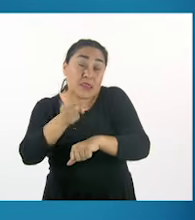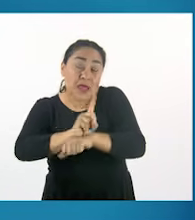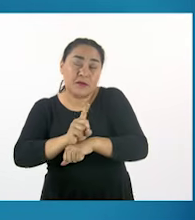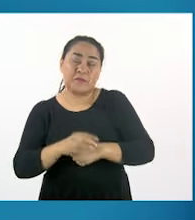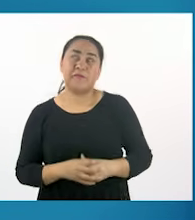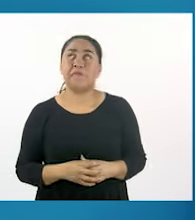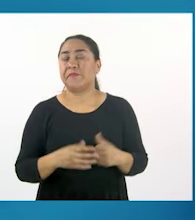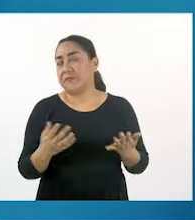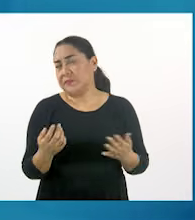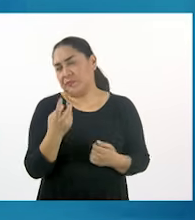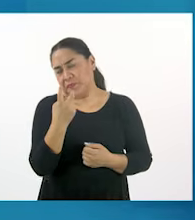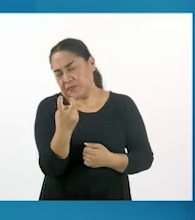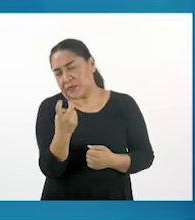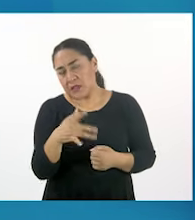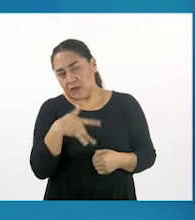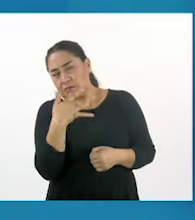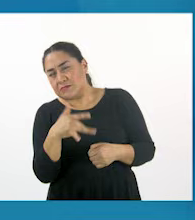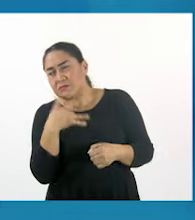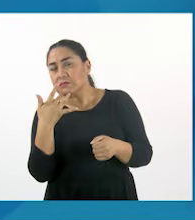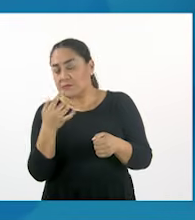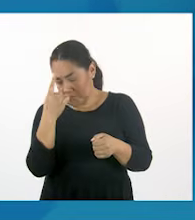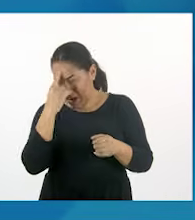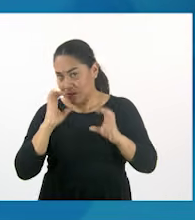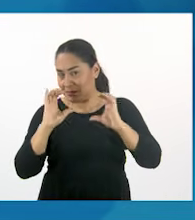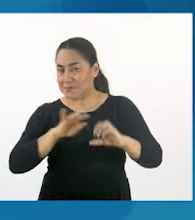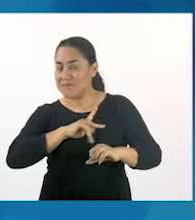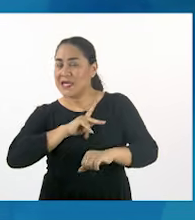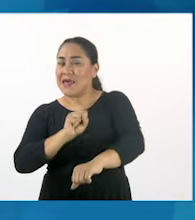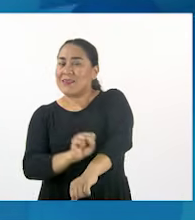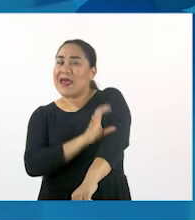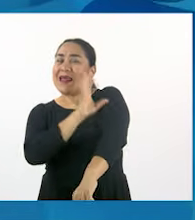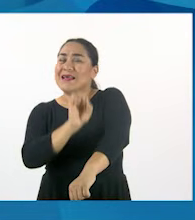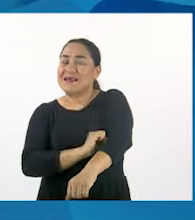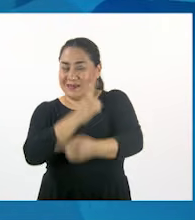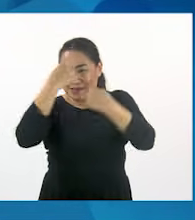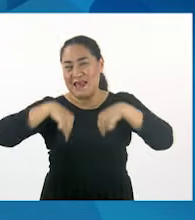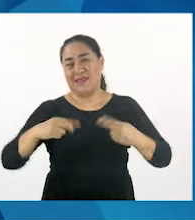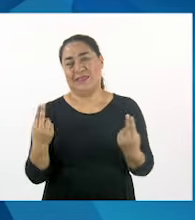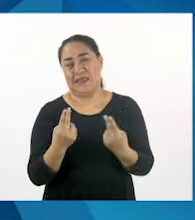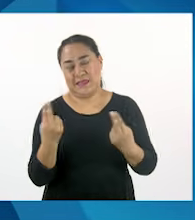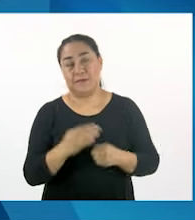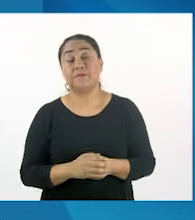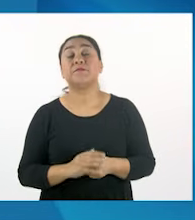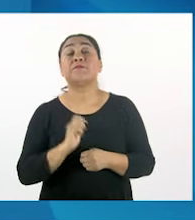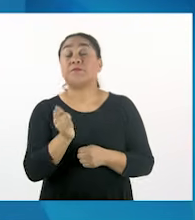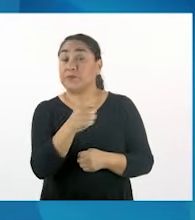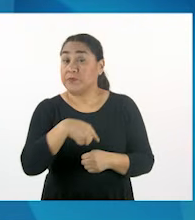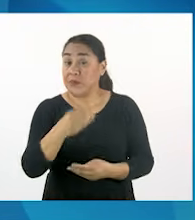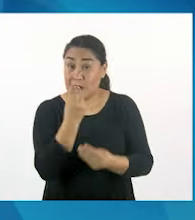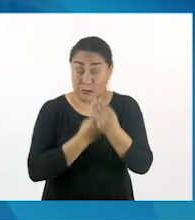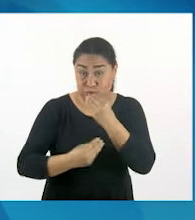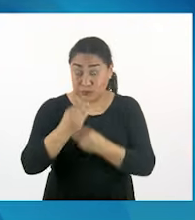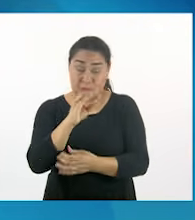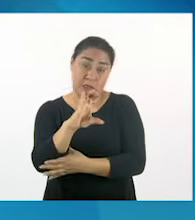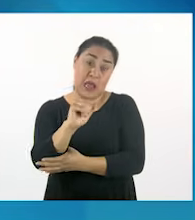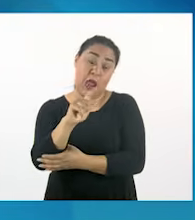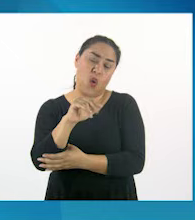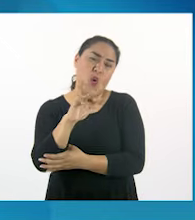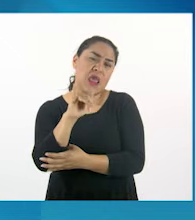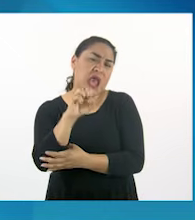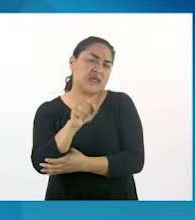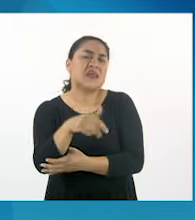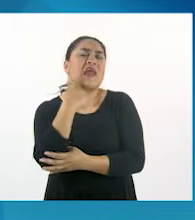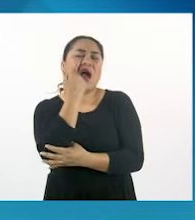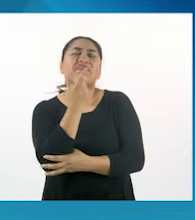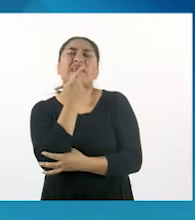Es una forma de medir la energía. En pocas palabras, el consumo de calorías se refiere a lo